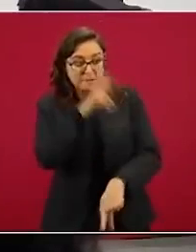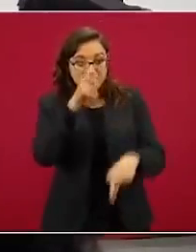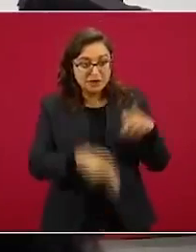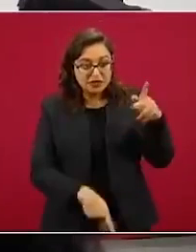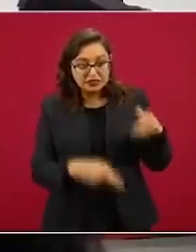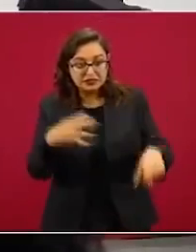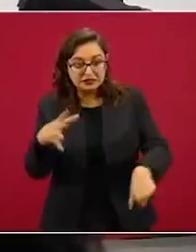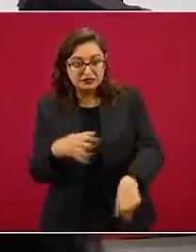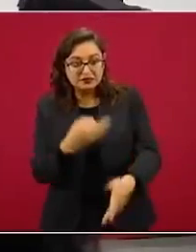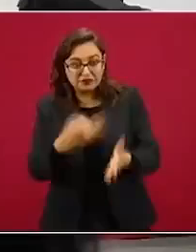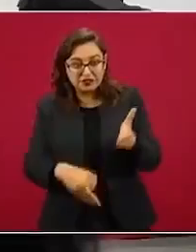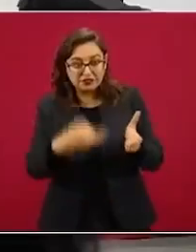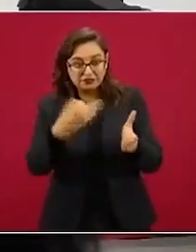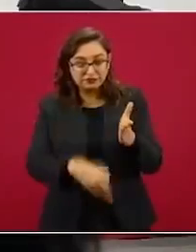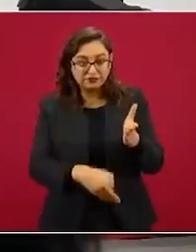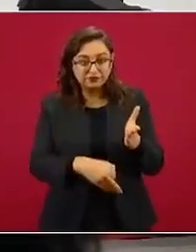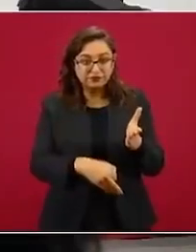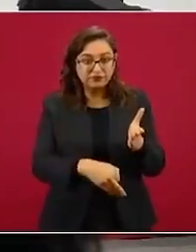esas plantas